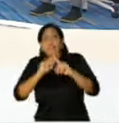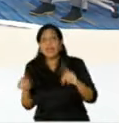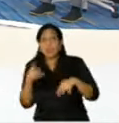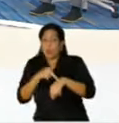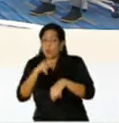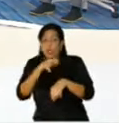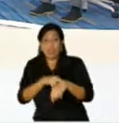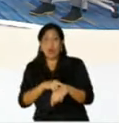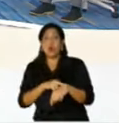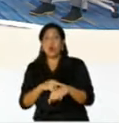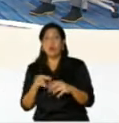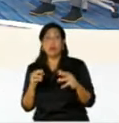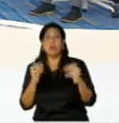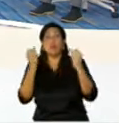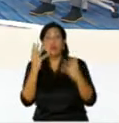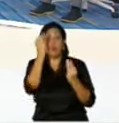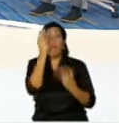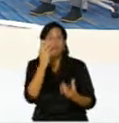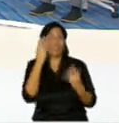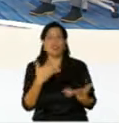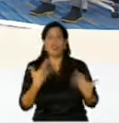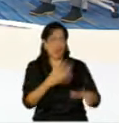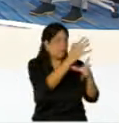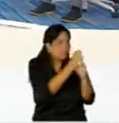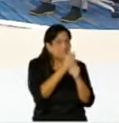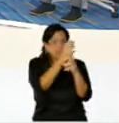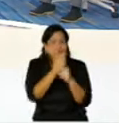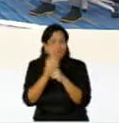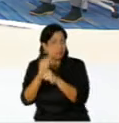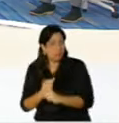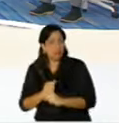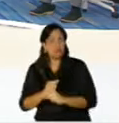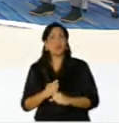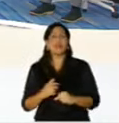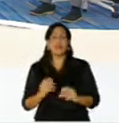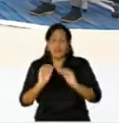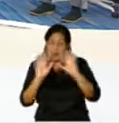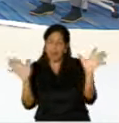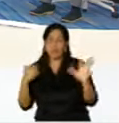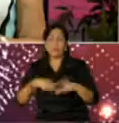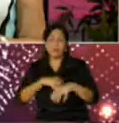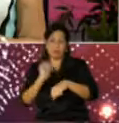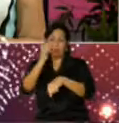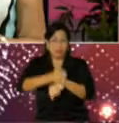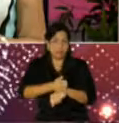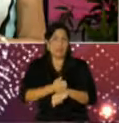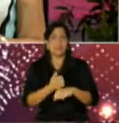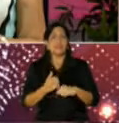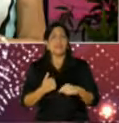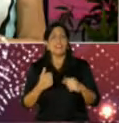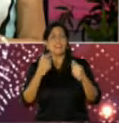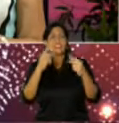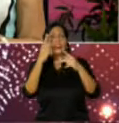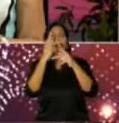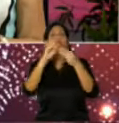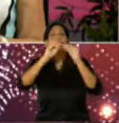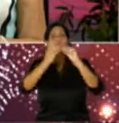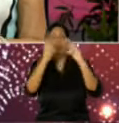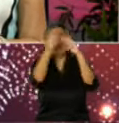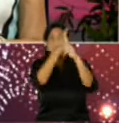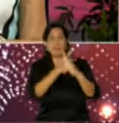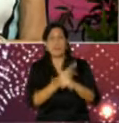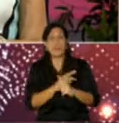Rico estamos mucho más ávidos de información y hemos reconocido la necesidad de categóricamente establecer las variables que se quieren en la población de Puerto Rico